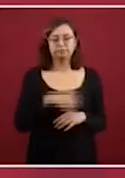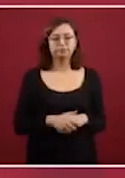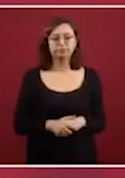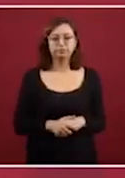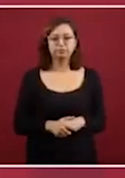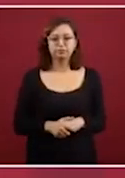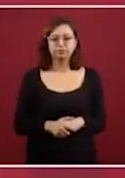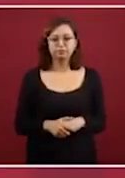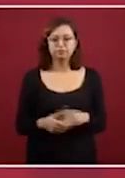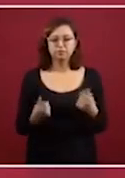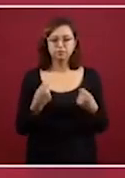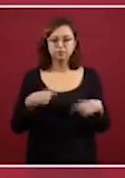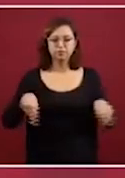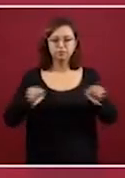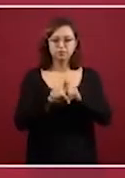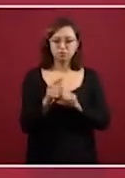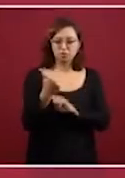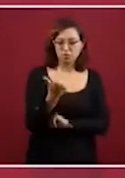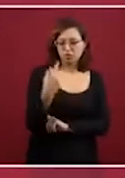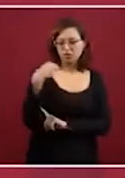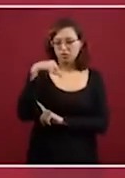No se puede en la Guardia Nacional ya